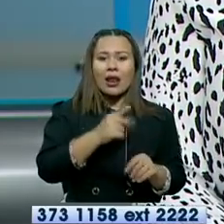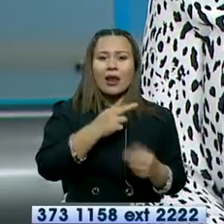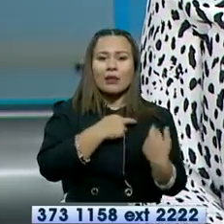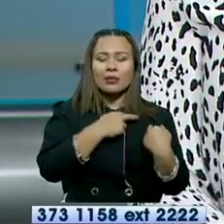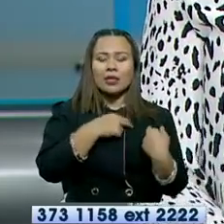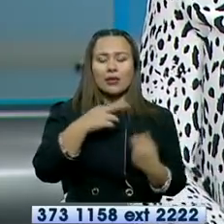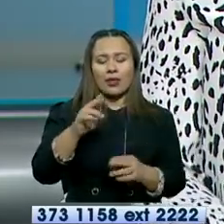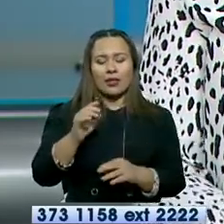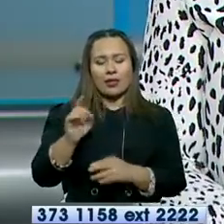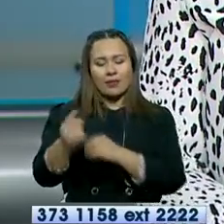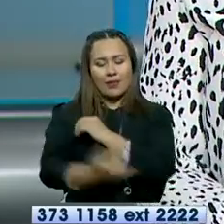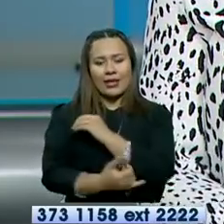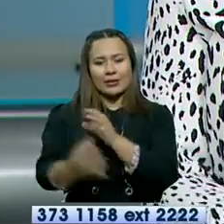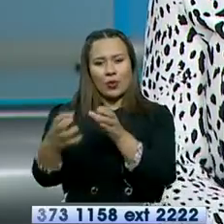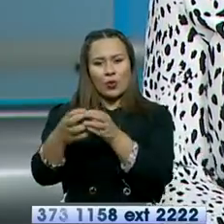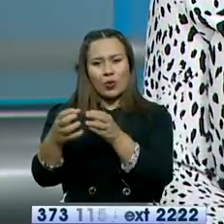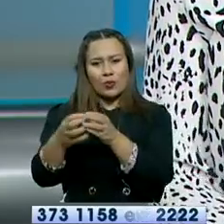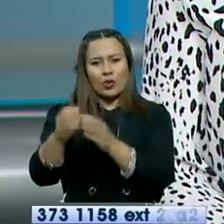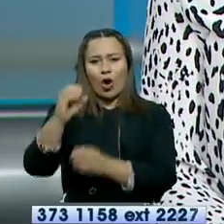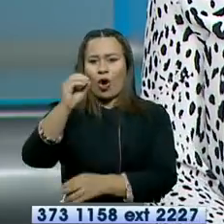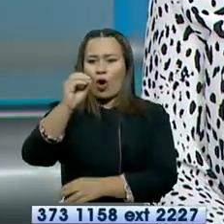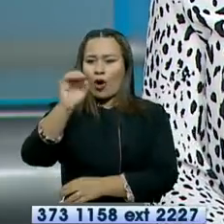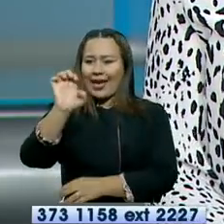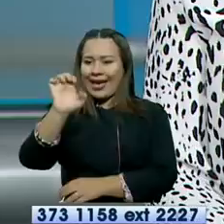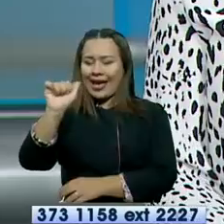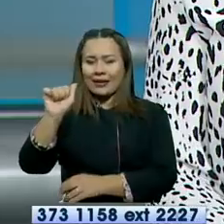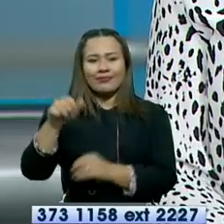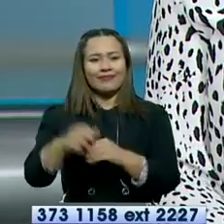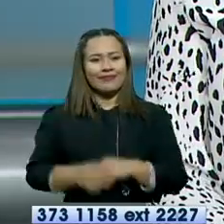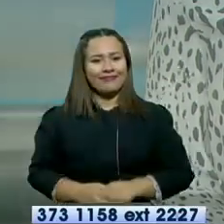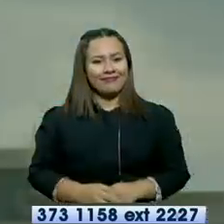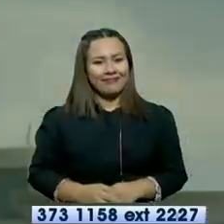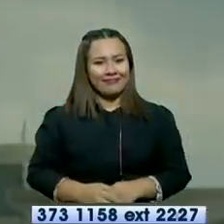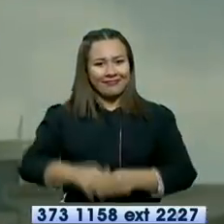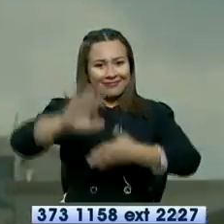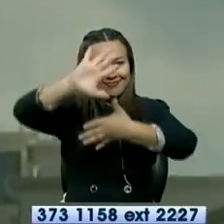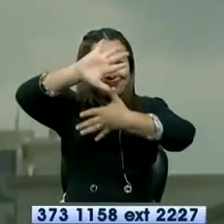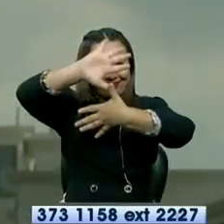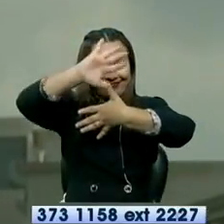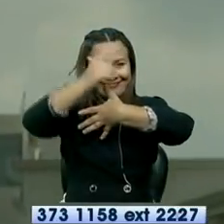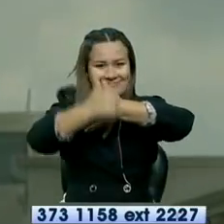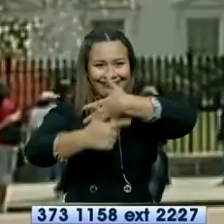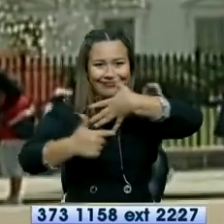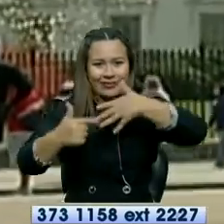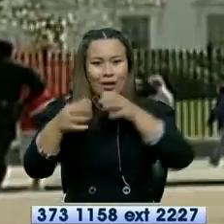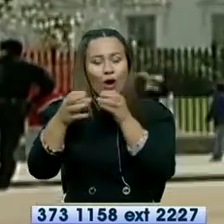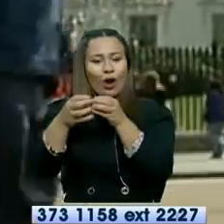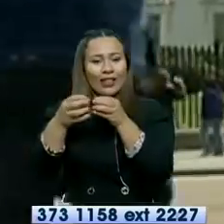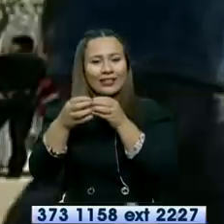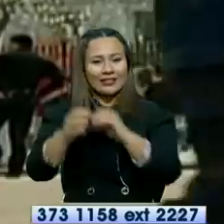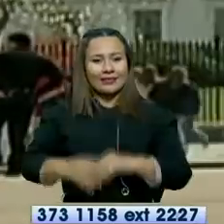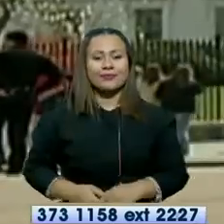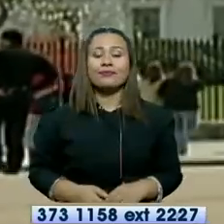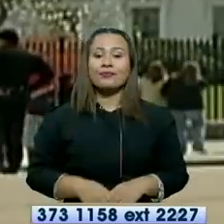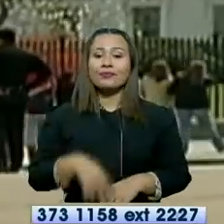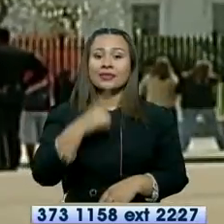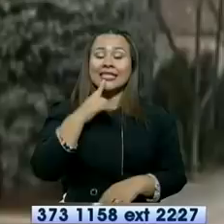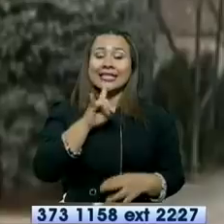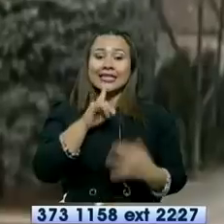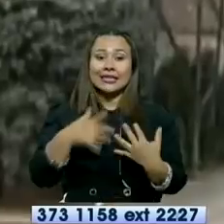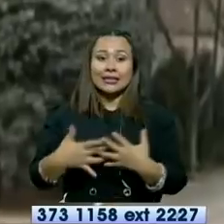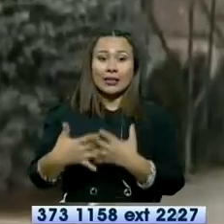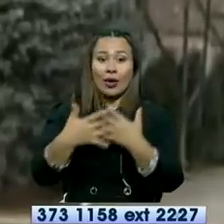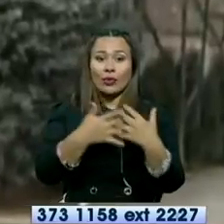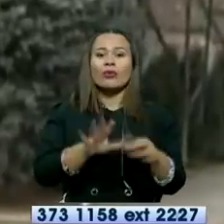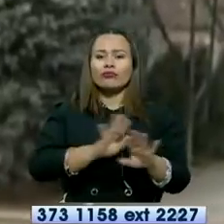país ante la Organización de Estados Americanos. Antes del mediodía de este viernes se conocía que Estados Unidos había dado